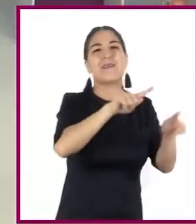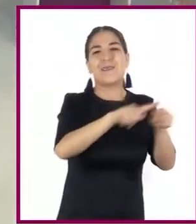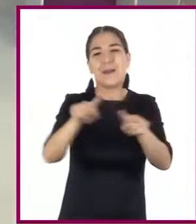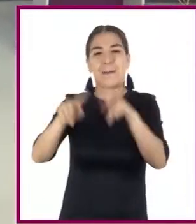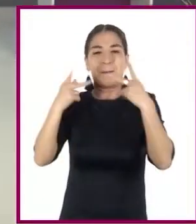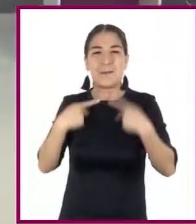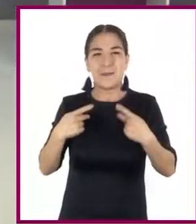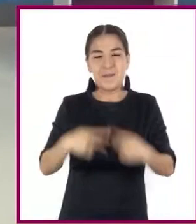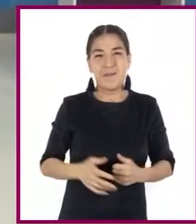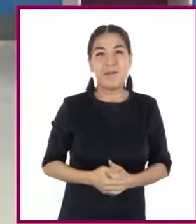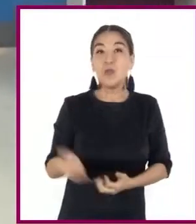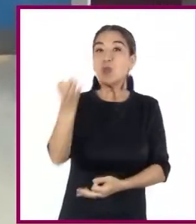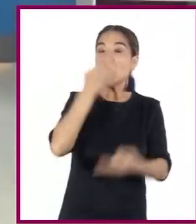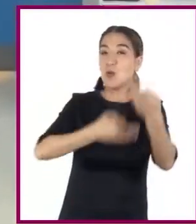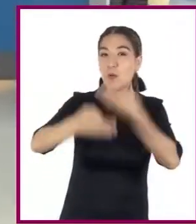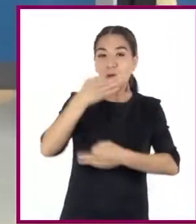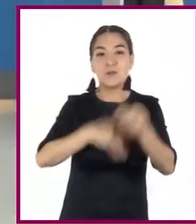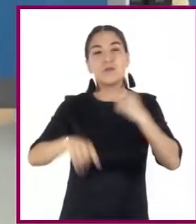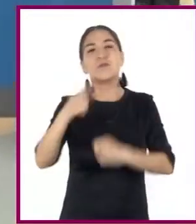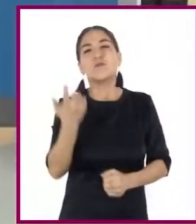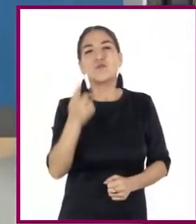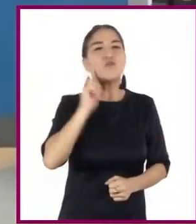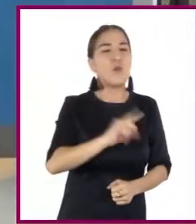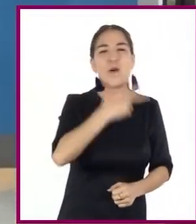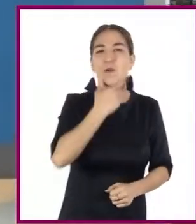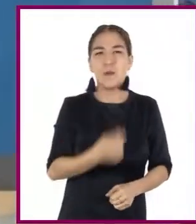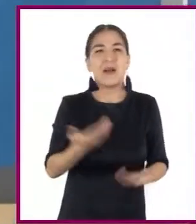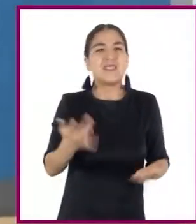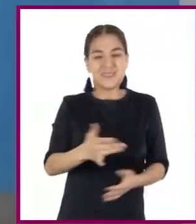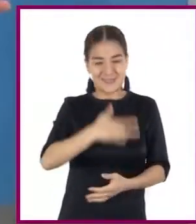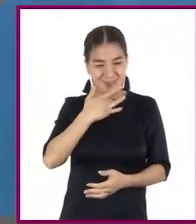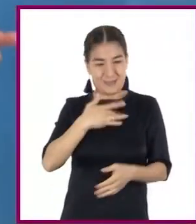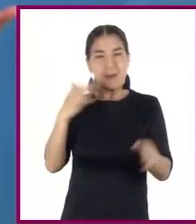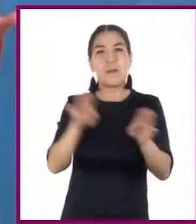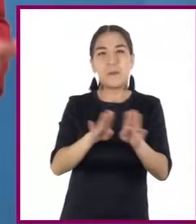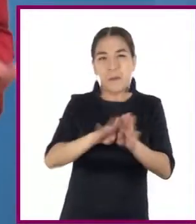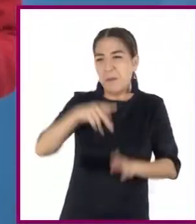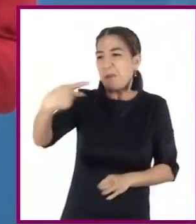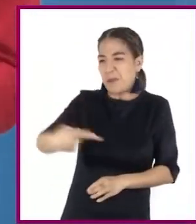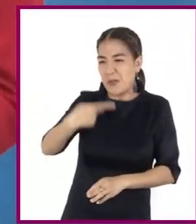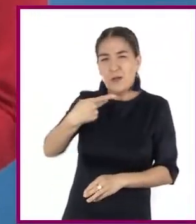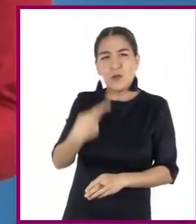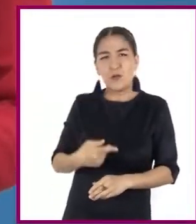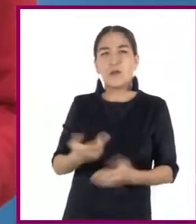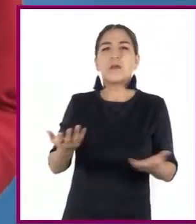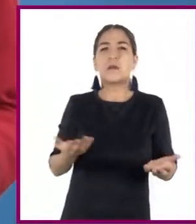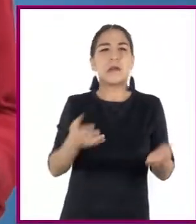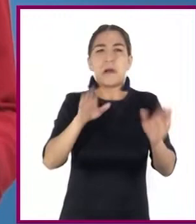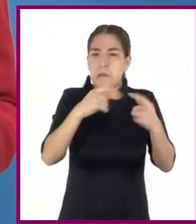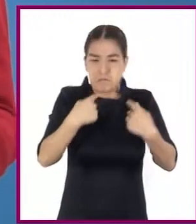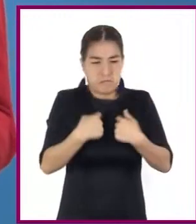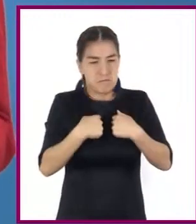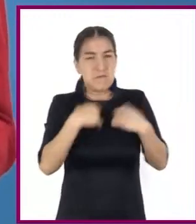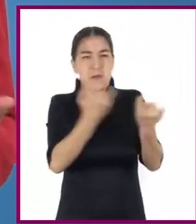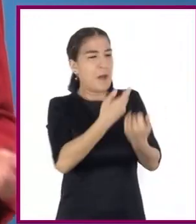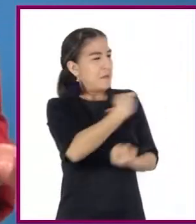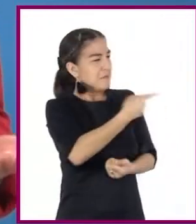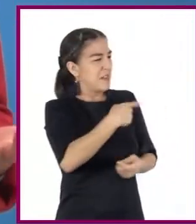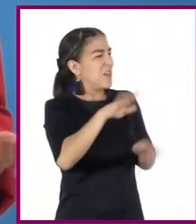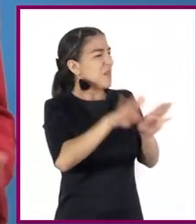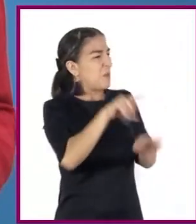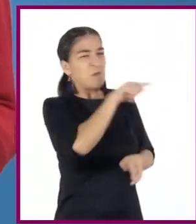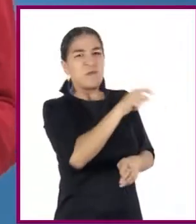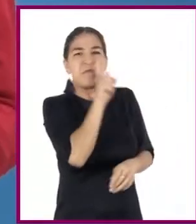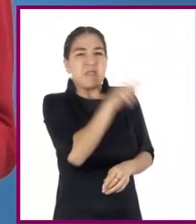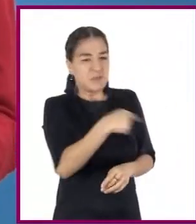A todas y a todos en algún momento nos han hecho esa pregunta o nosotras mismas nos hemos